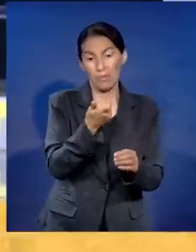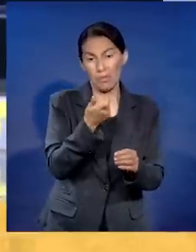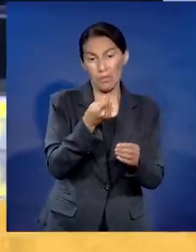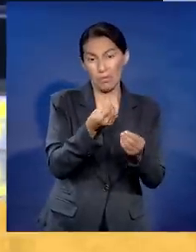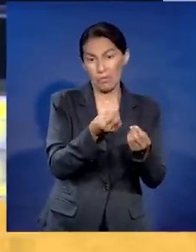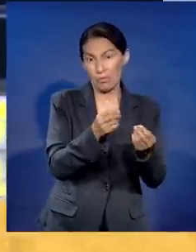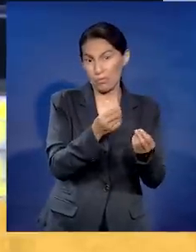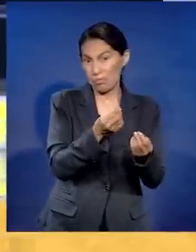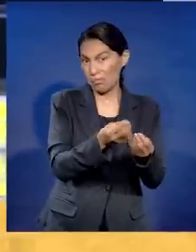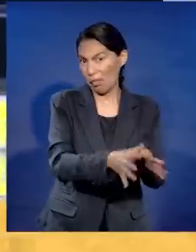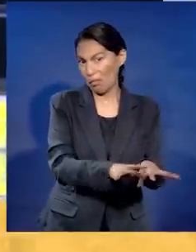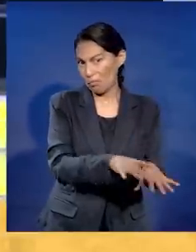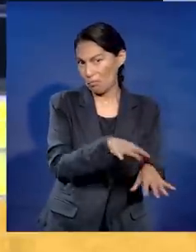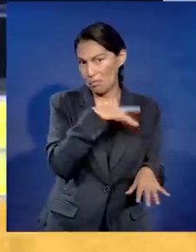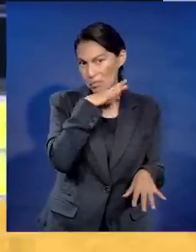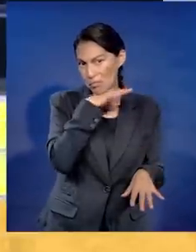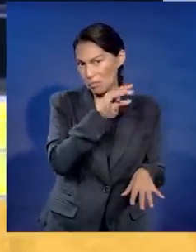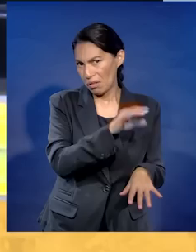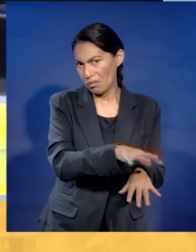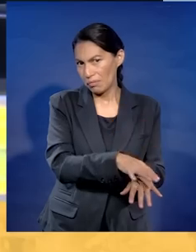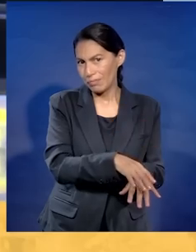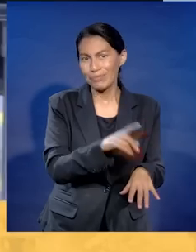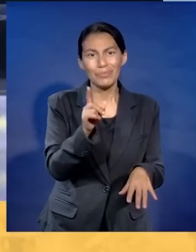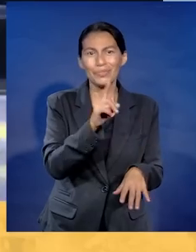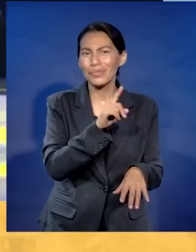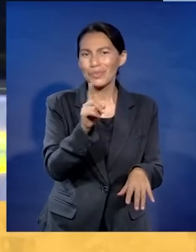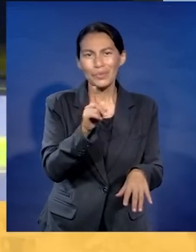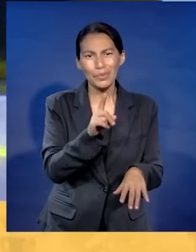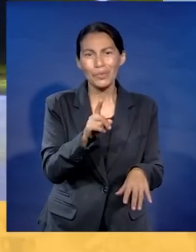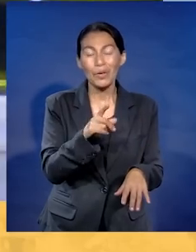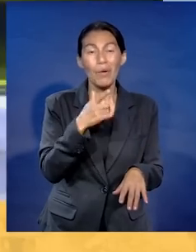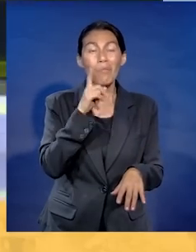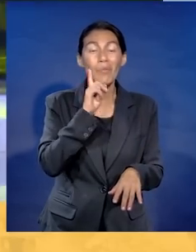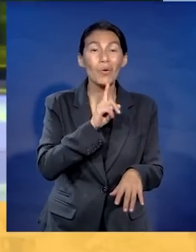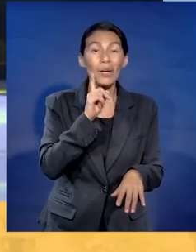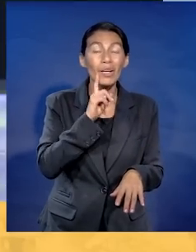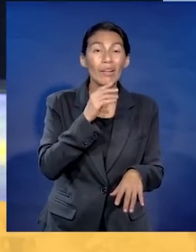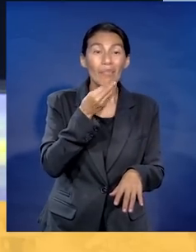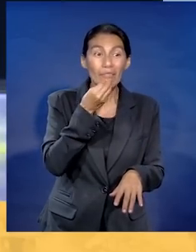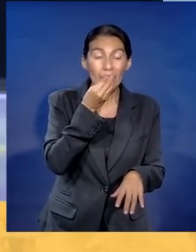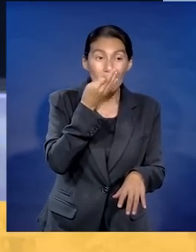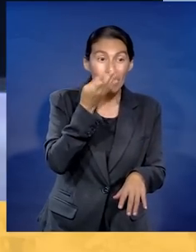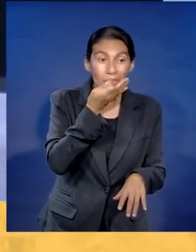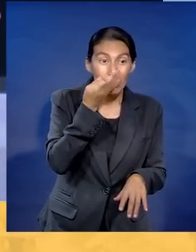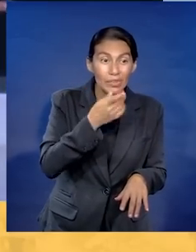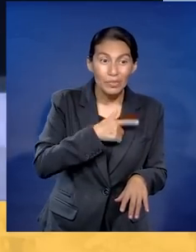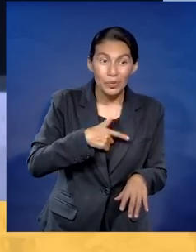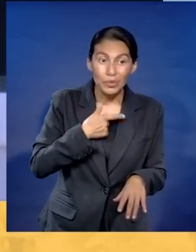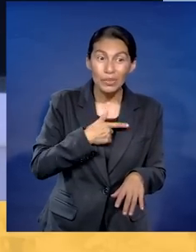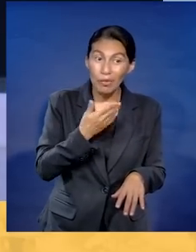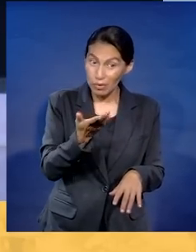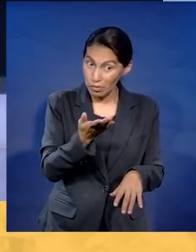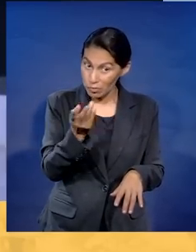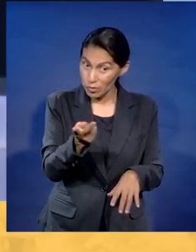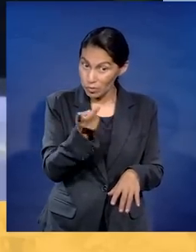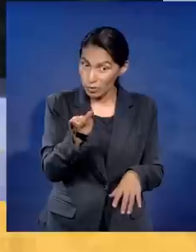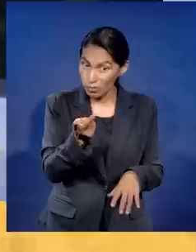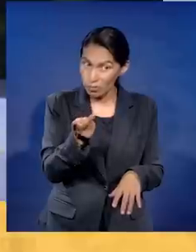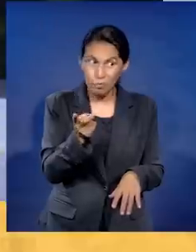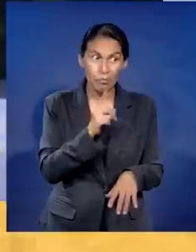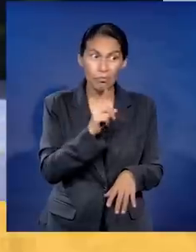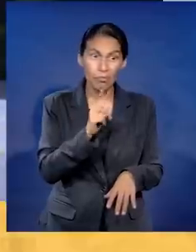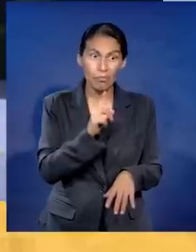marchitan. Es dinero tirado eso. No, mi hermano, no es dinero tirado. A muchas de las damas les gustan las